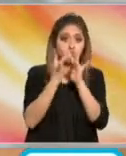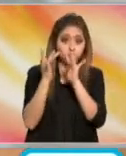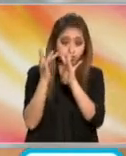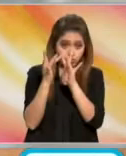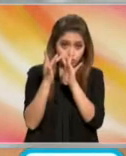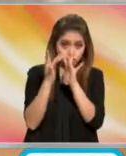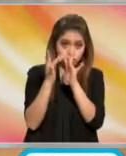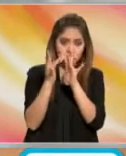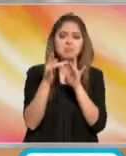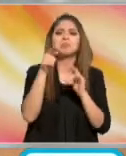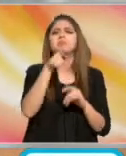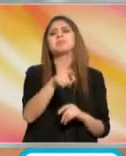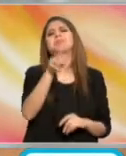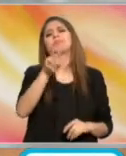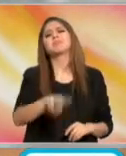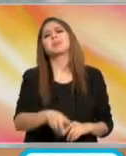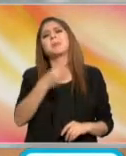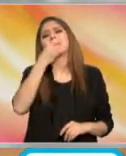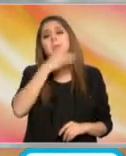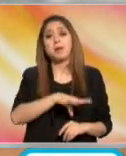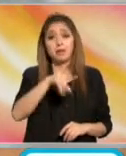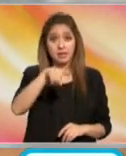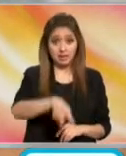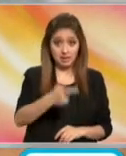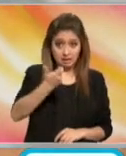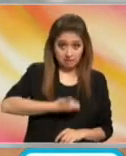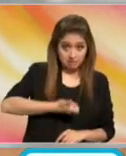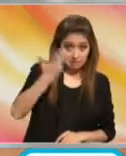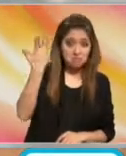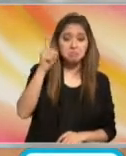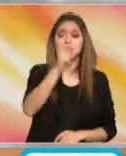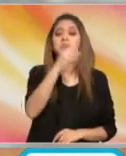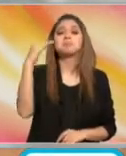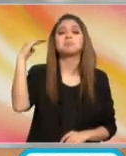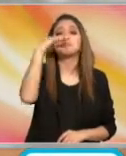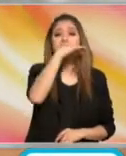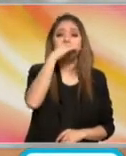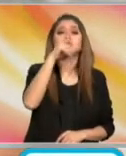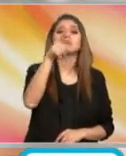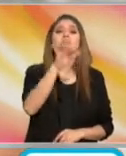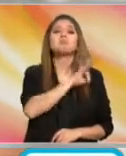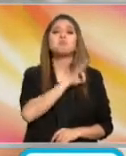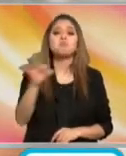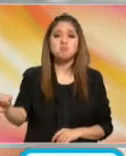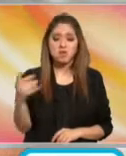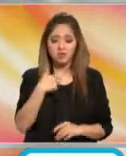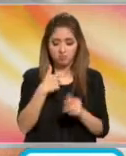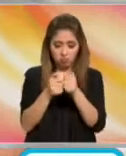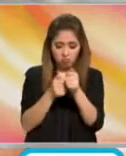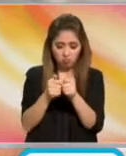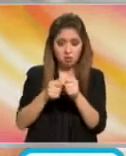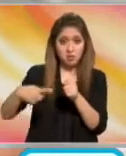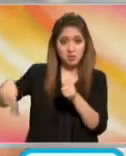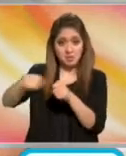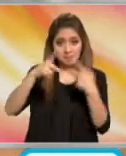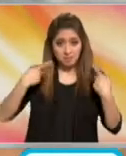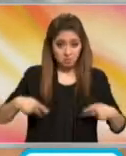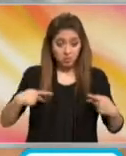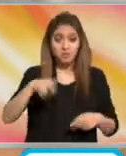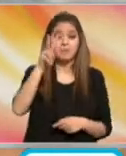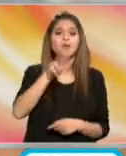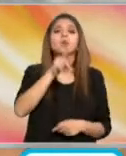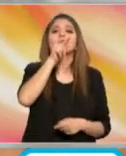Muy Entonces, es una maravilla porque no cuesta y puedes estar en contacto con los clientes. El Twitter es